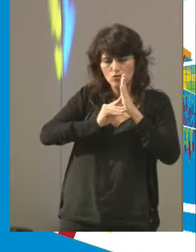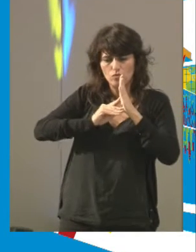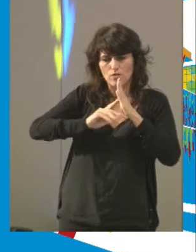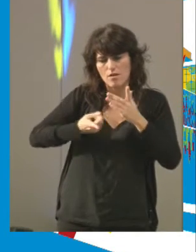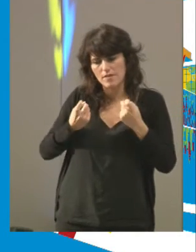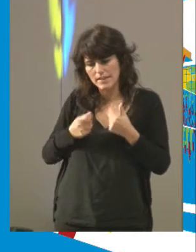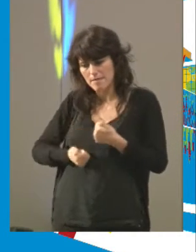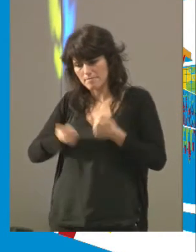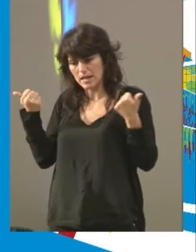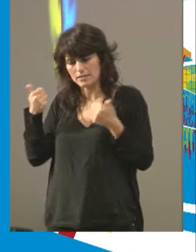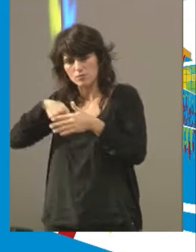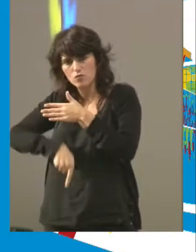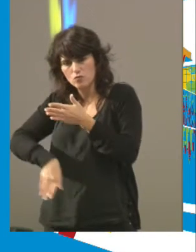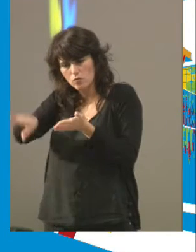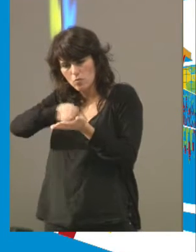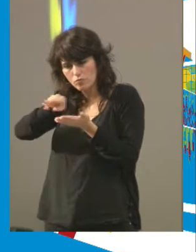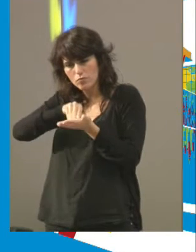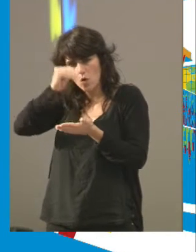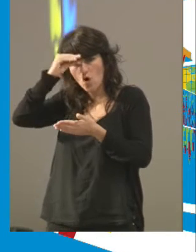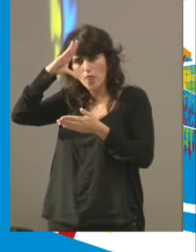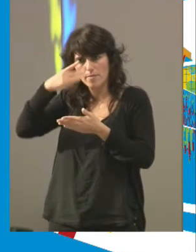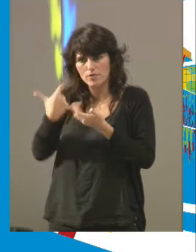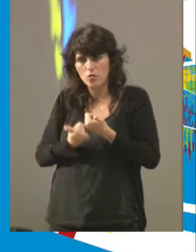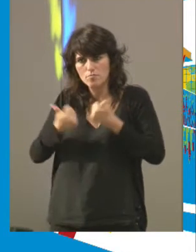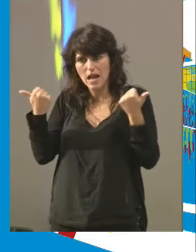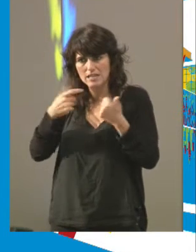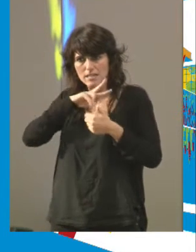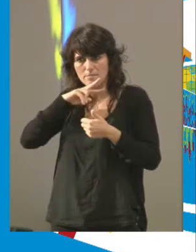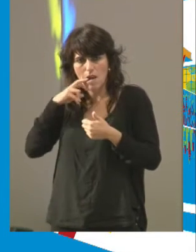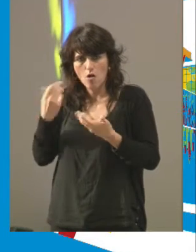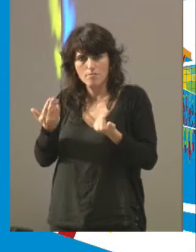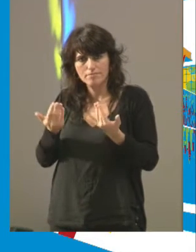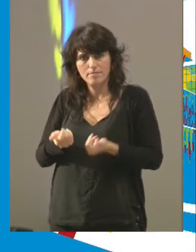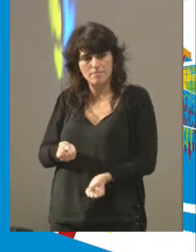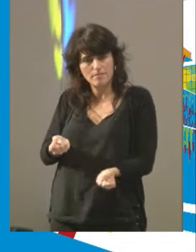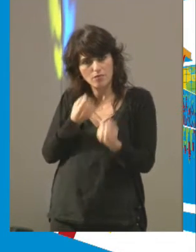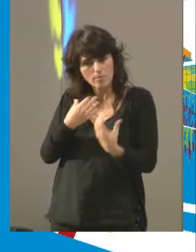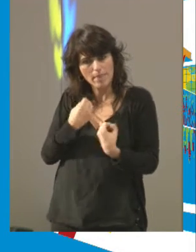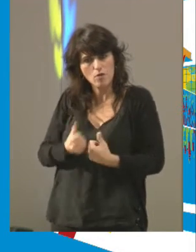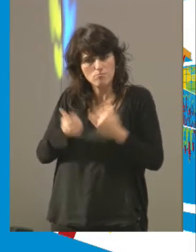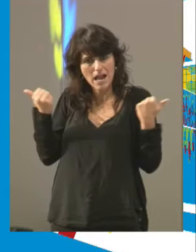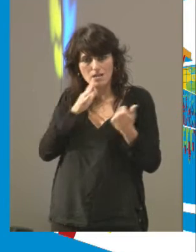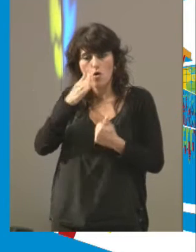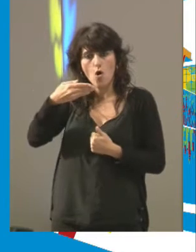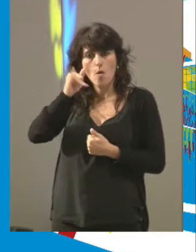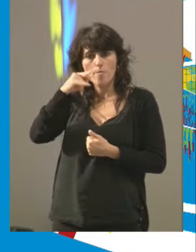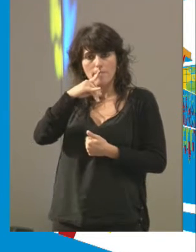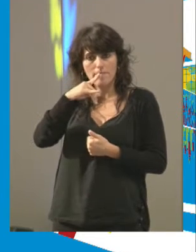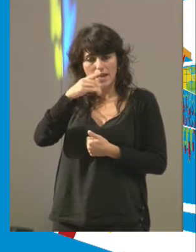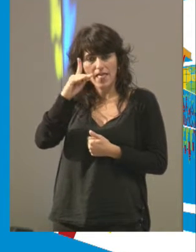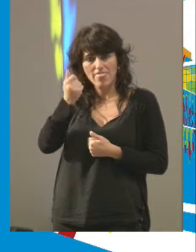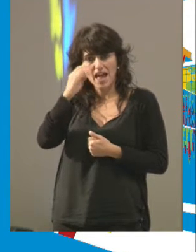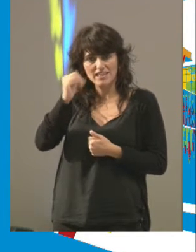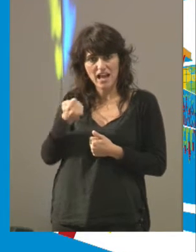que hace falta extraer más conocimiento, más valor de la información. Porque el Big Data no solamente es